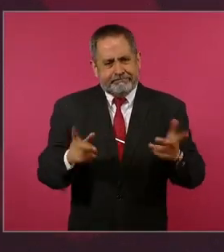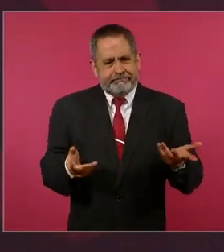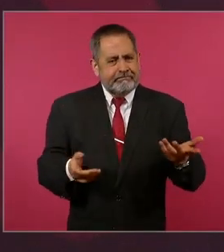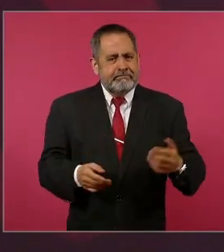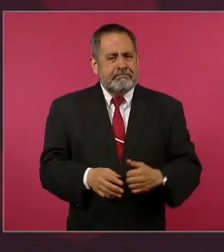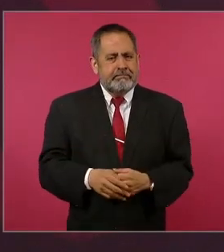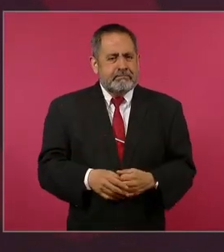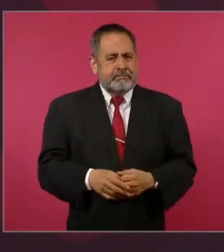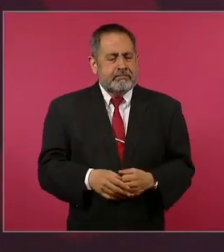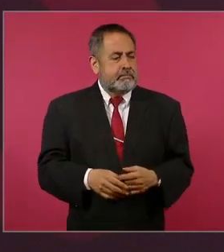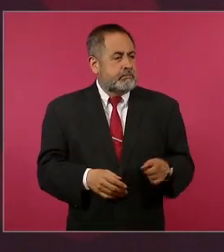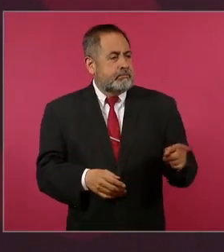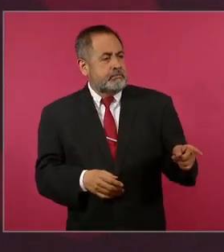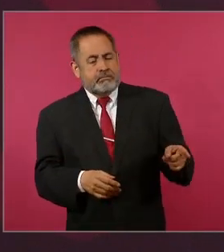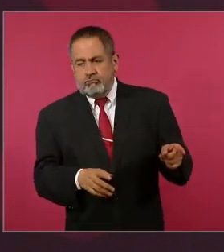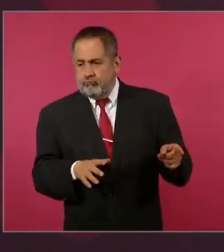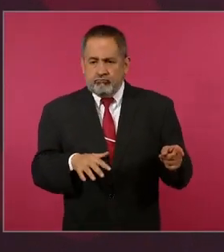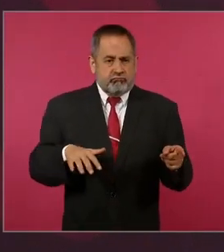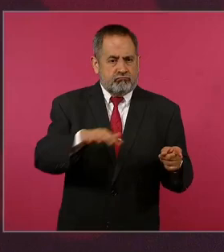la política